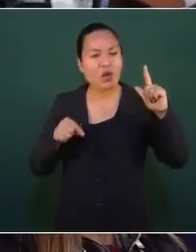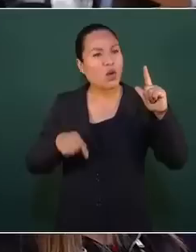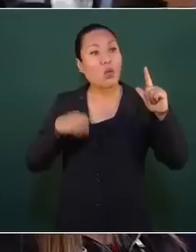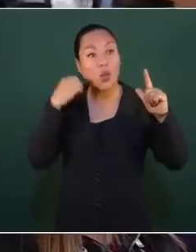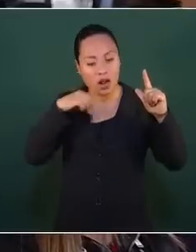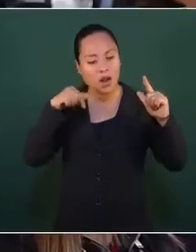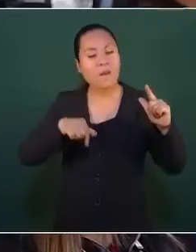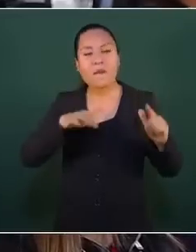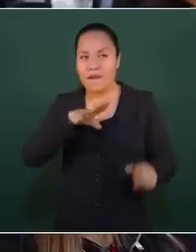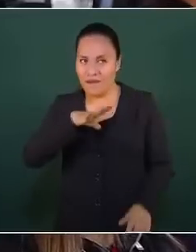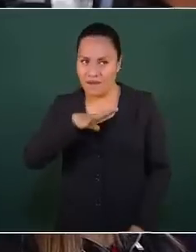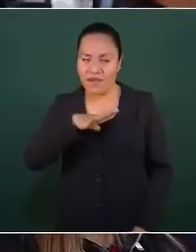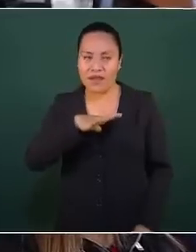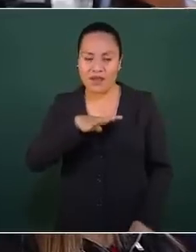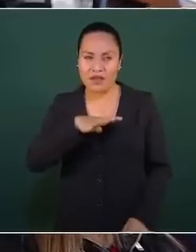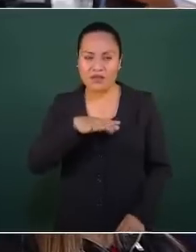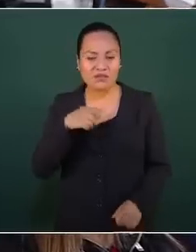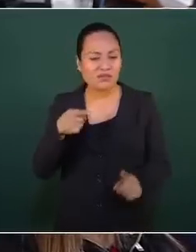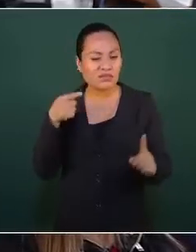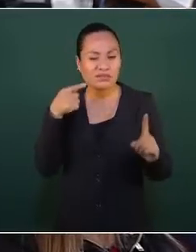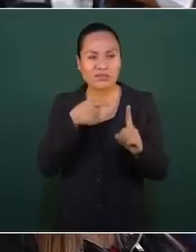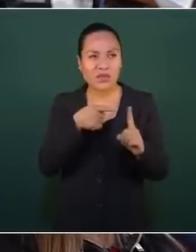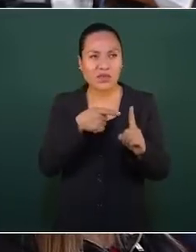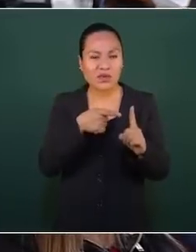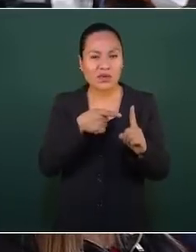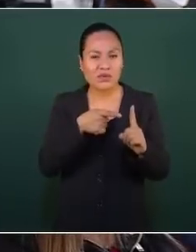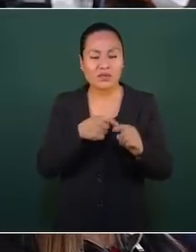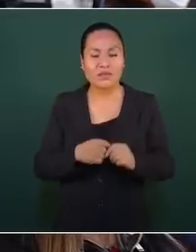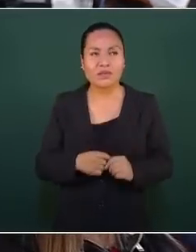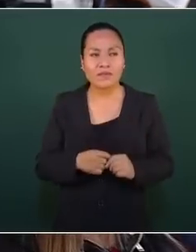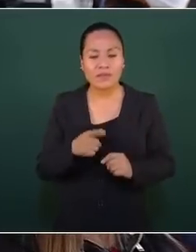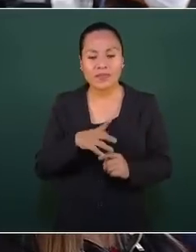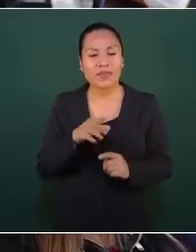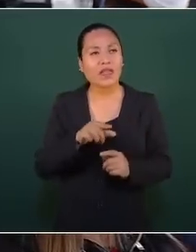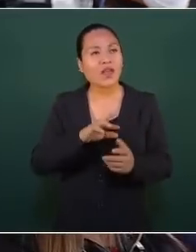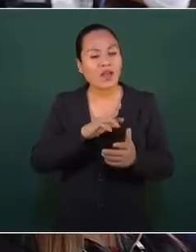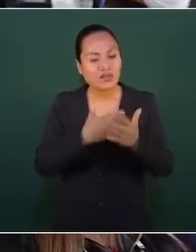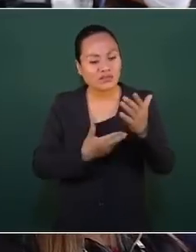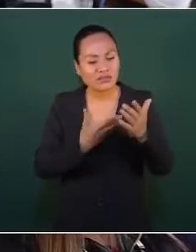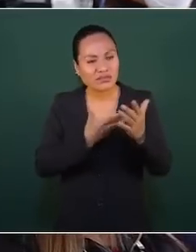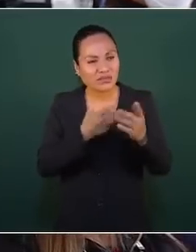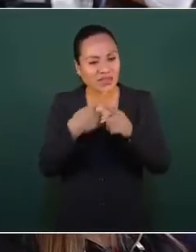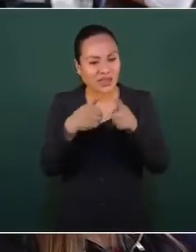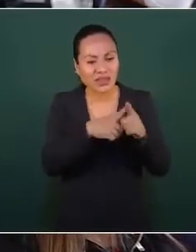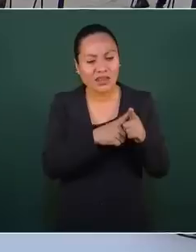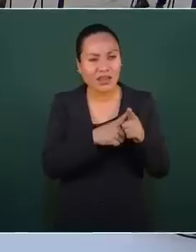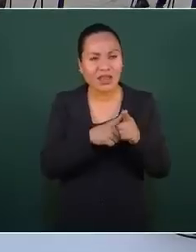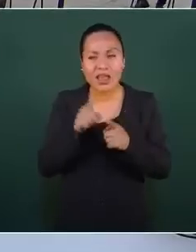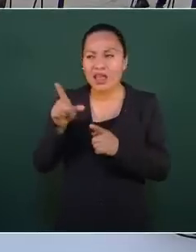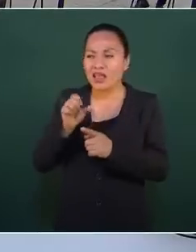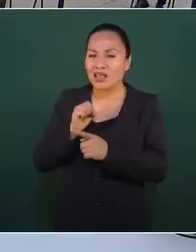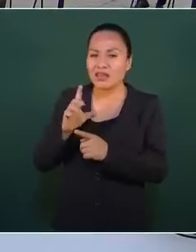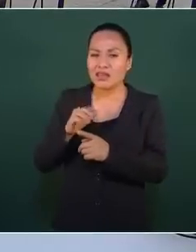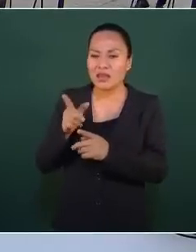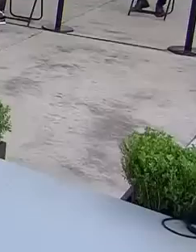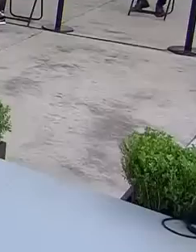oaxaqueño. Y se refería a un fenómeno de subcontratación de cooperativas pesqueras para la recepción en